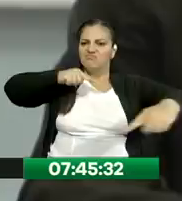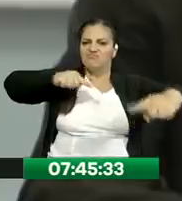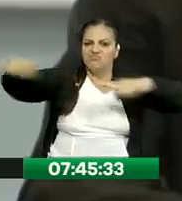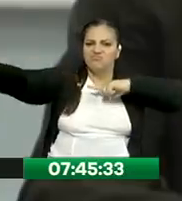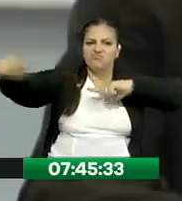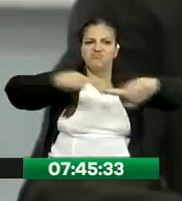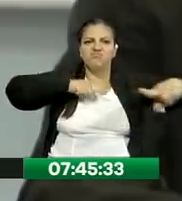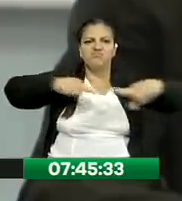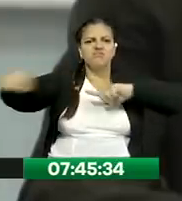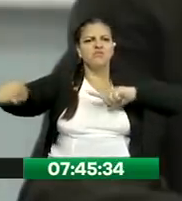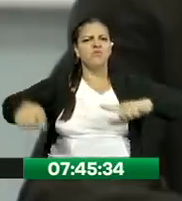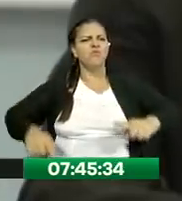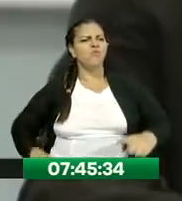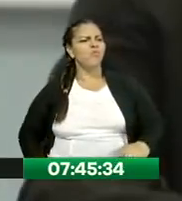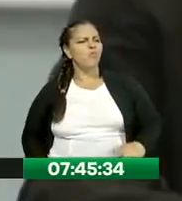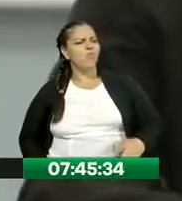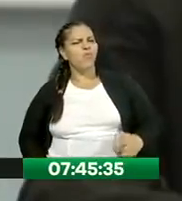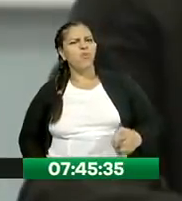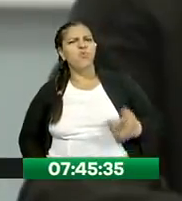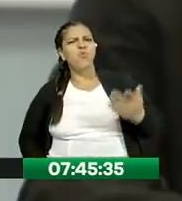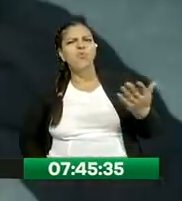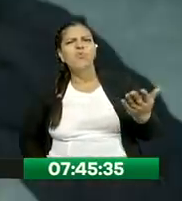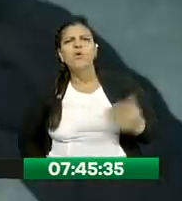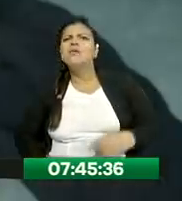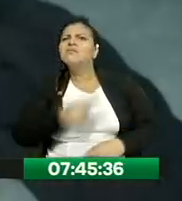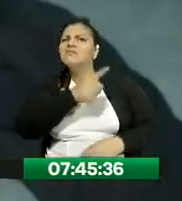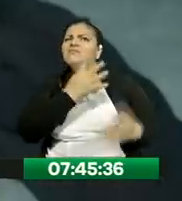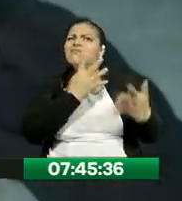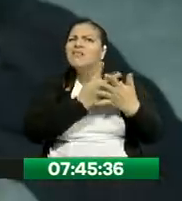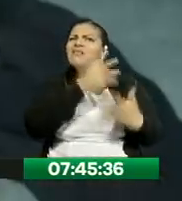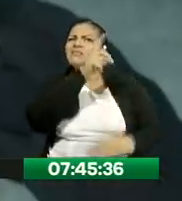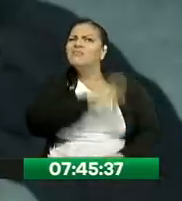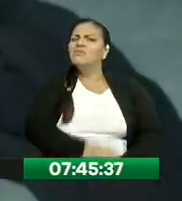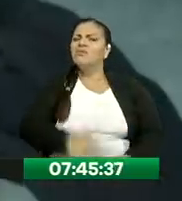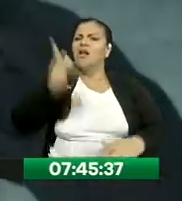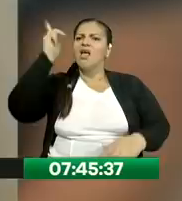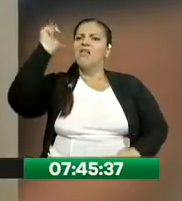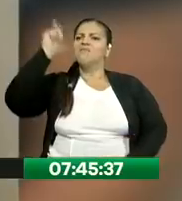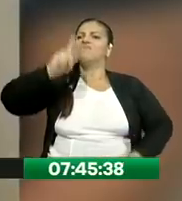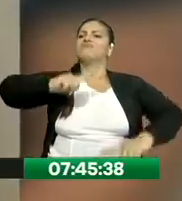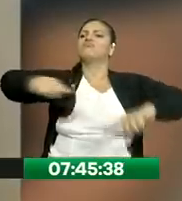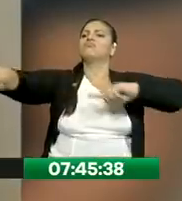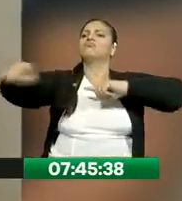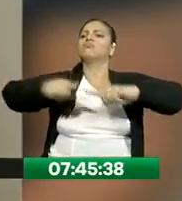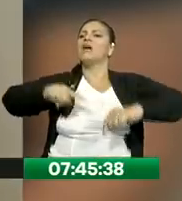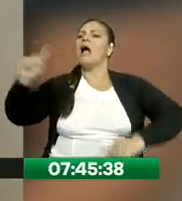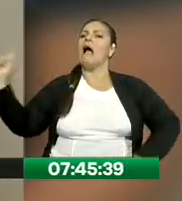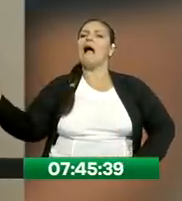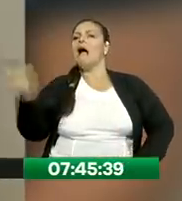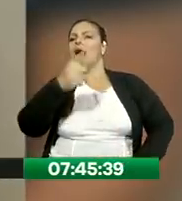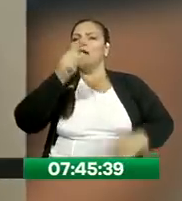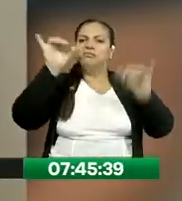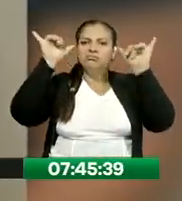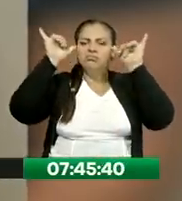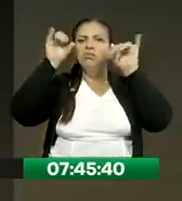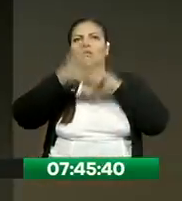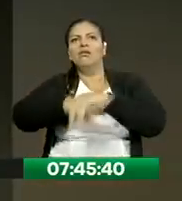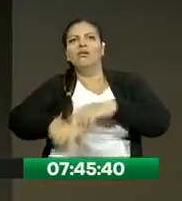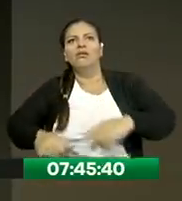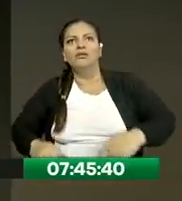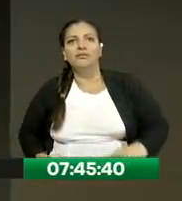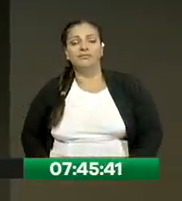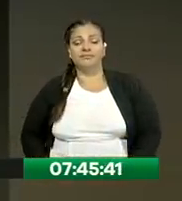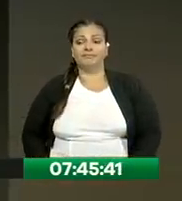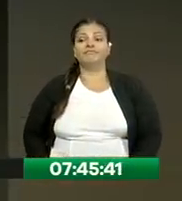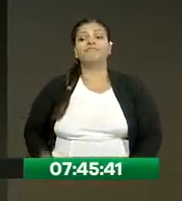hemos identificado ya 5 víctimas. Los sospechosos serán procesados por los presuntos delitos de abigeato, asociación